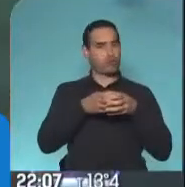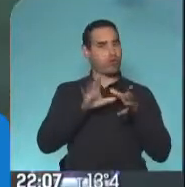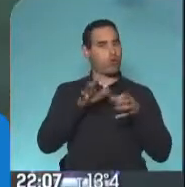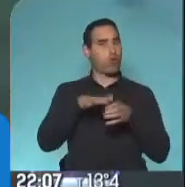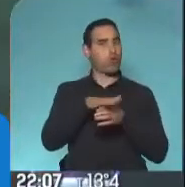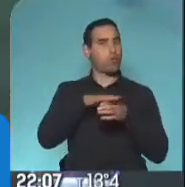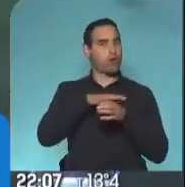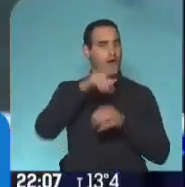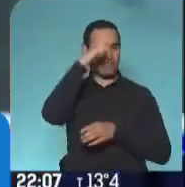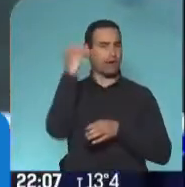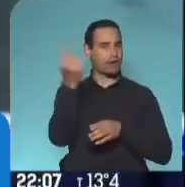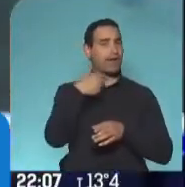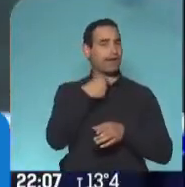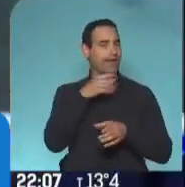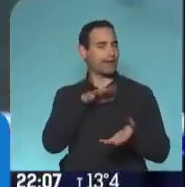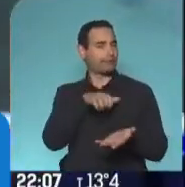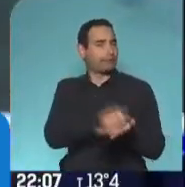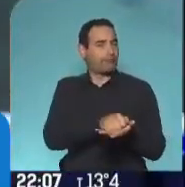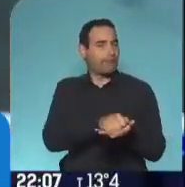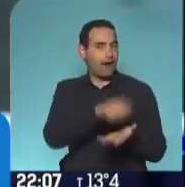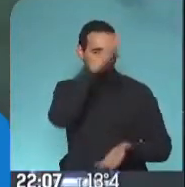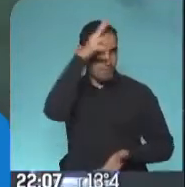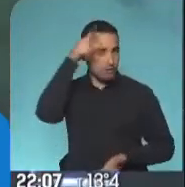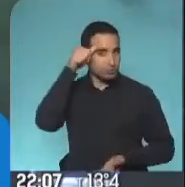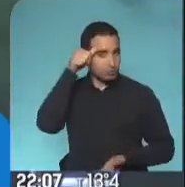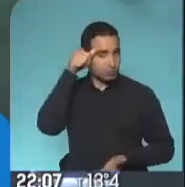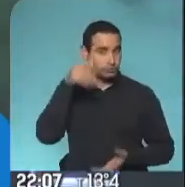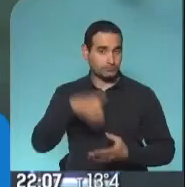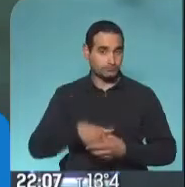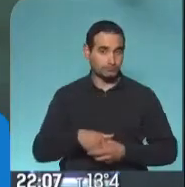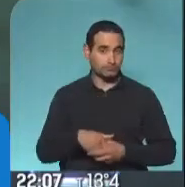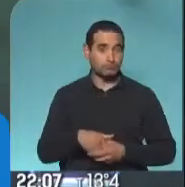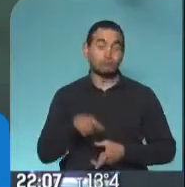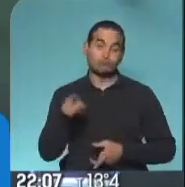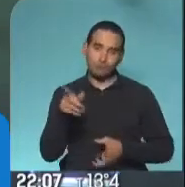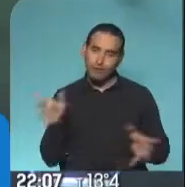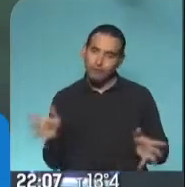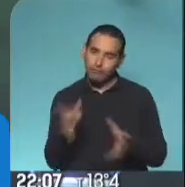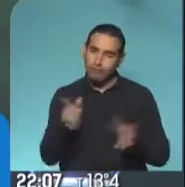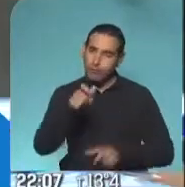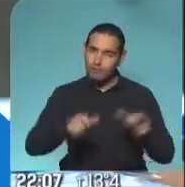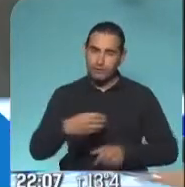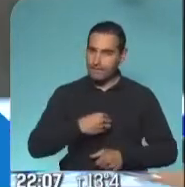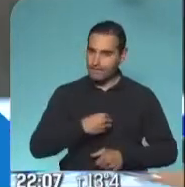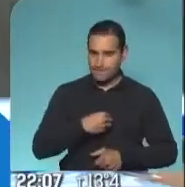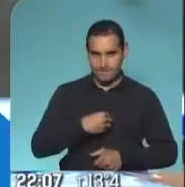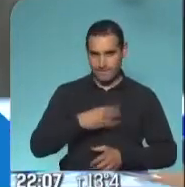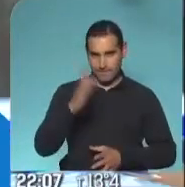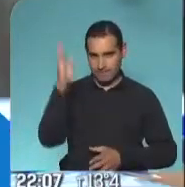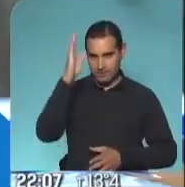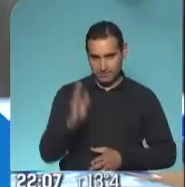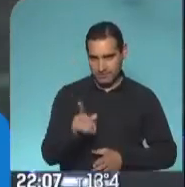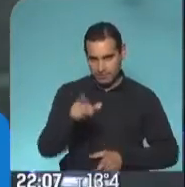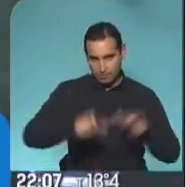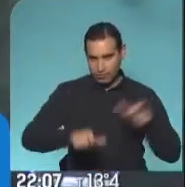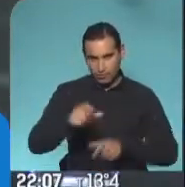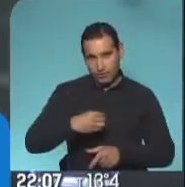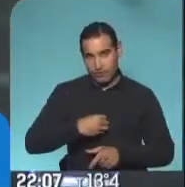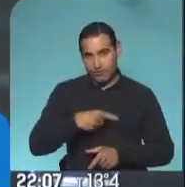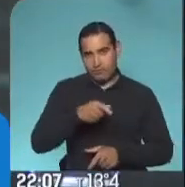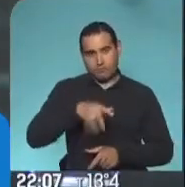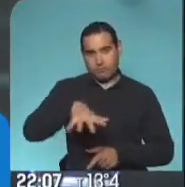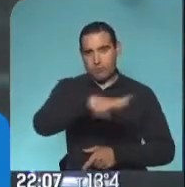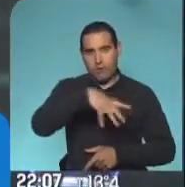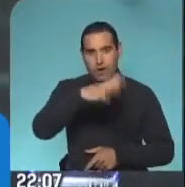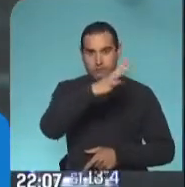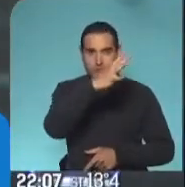quiere intervenir en el Amazonas. Es decir, tocó la cuerda nacionalista que en Brasil es muy fuerte y que tiene en el Amazonas, que es el pulmón del